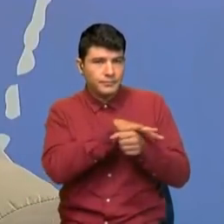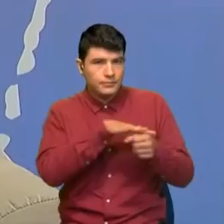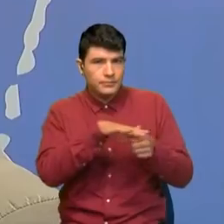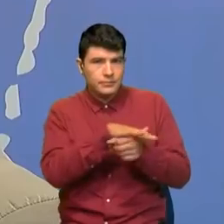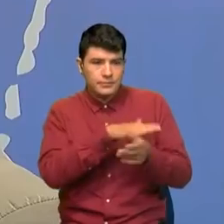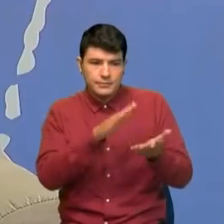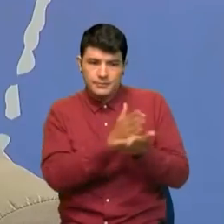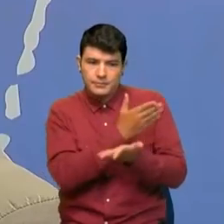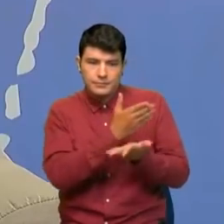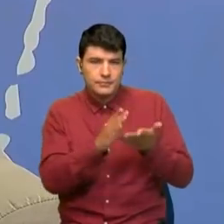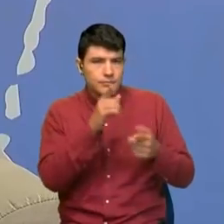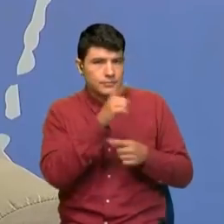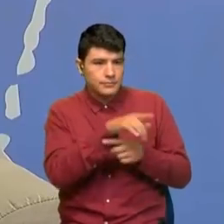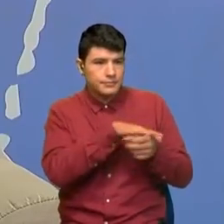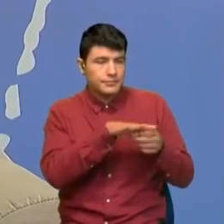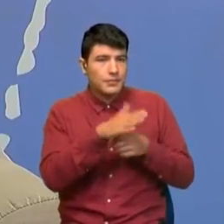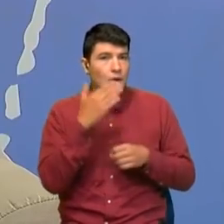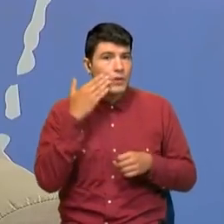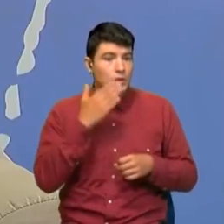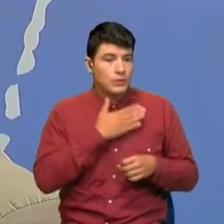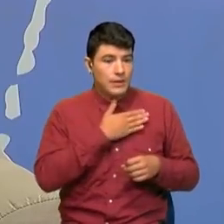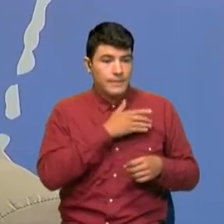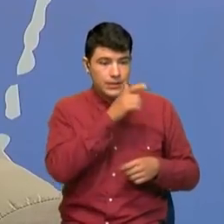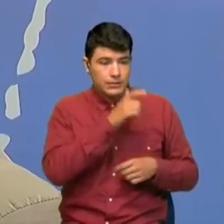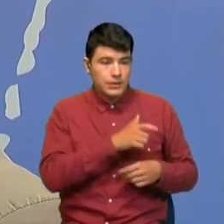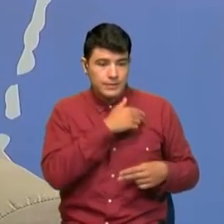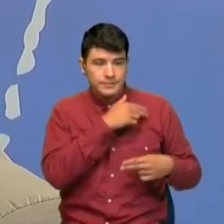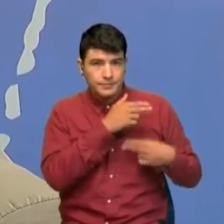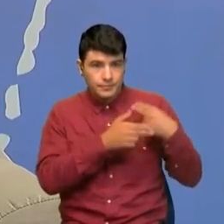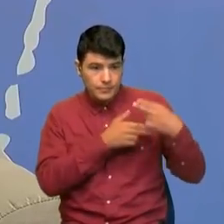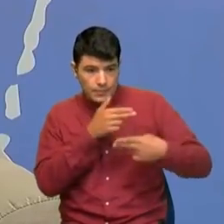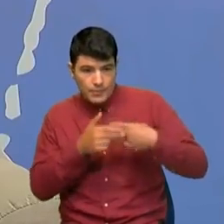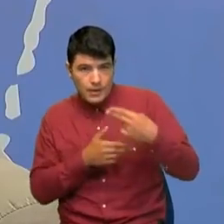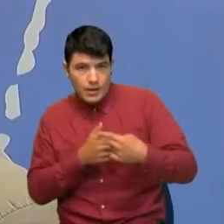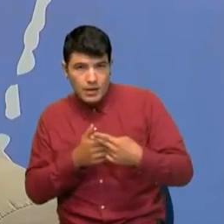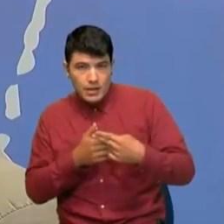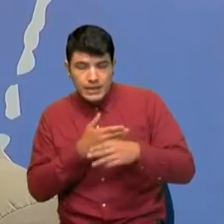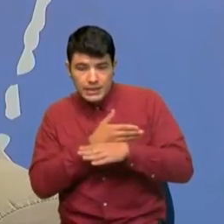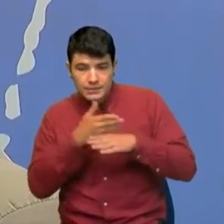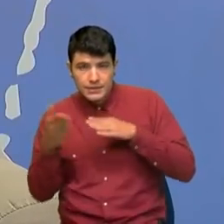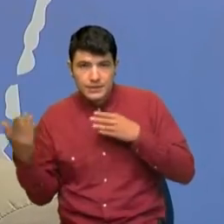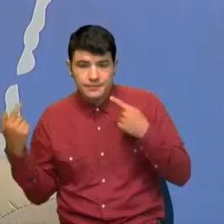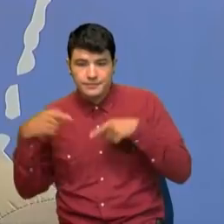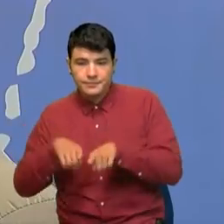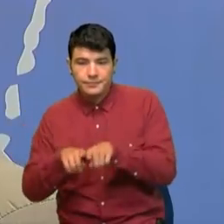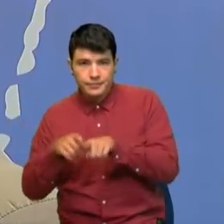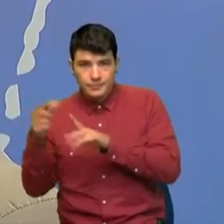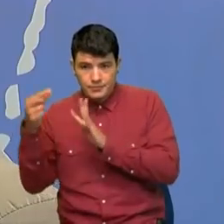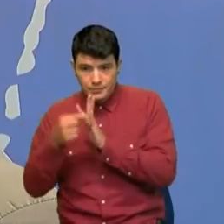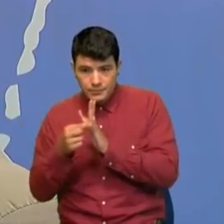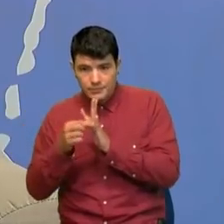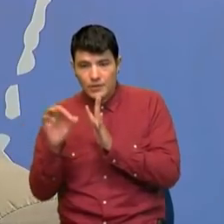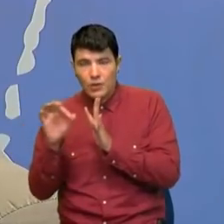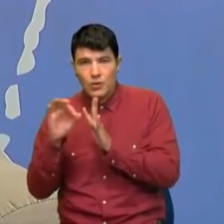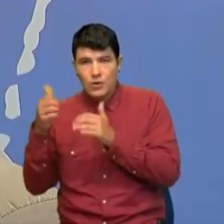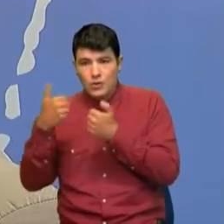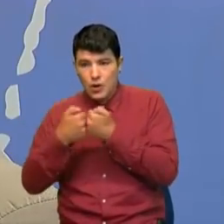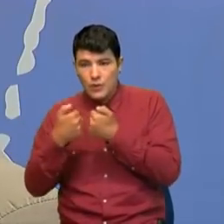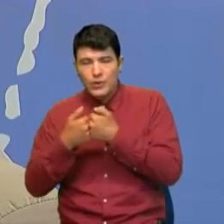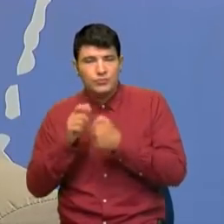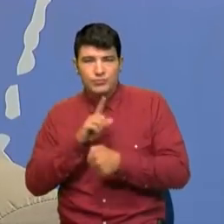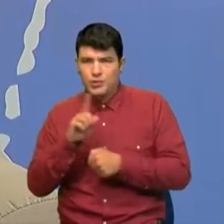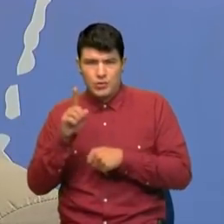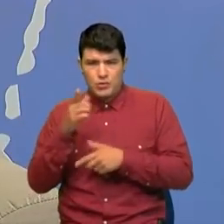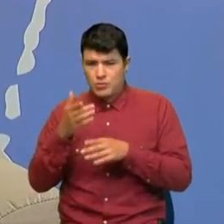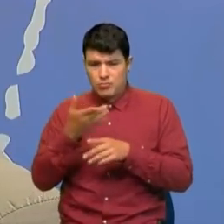en esta situación. Cuando una persona tiene una pareja y tiene su sociedad conyugal, hay dos situaciones como tal que se excluyen